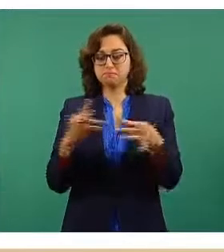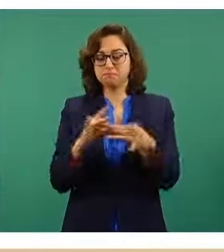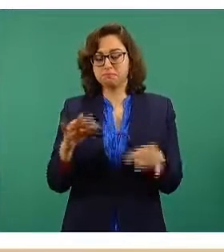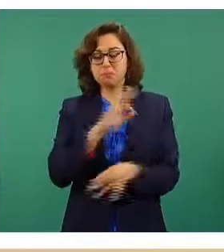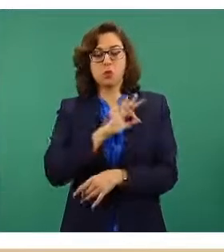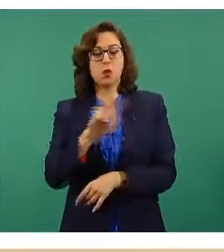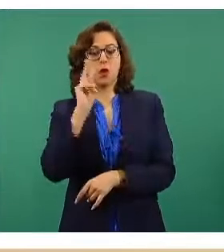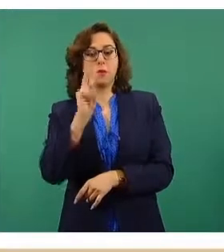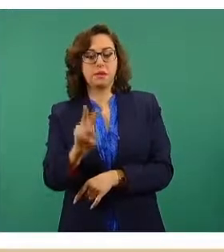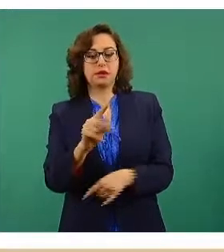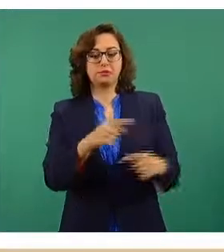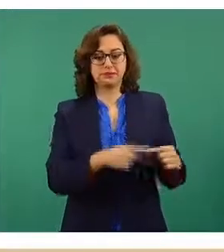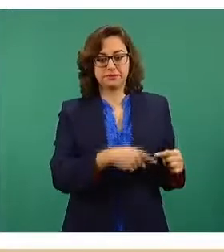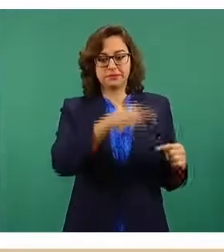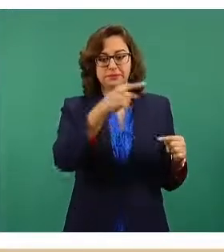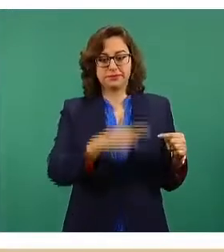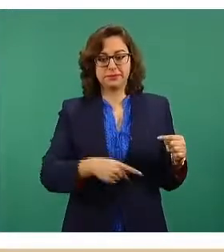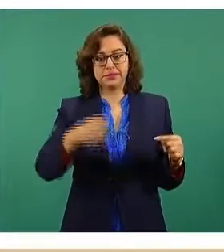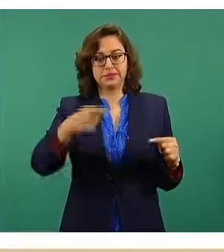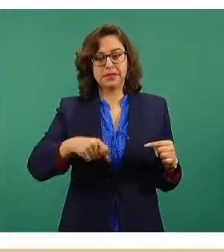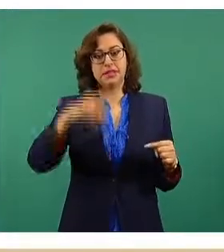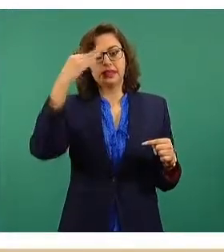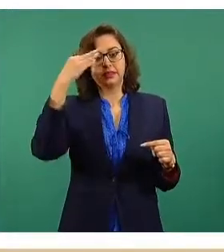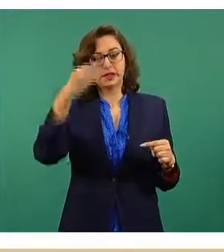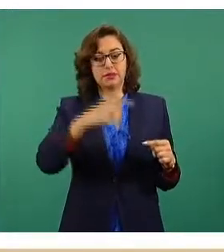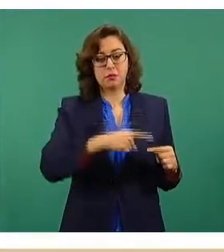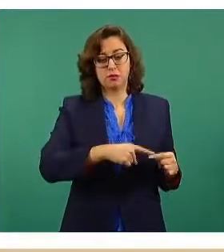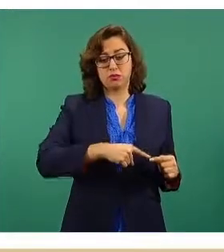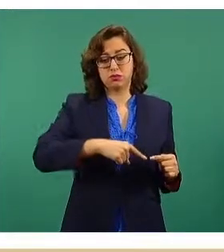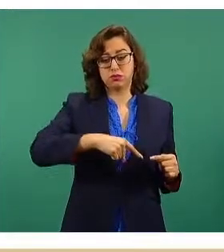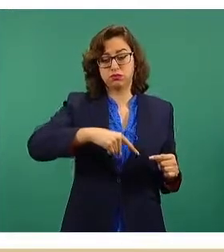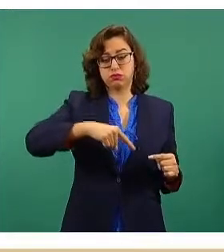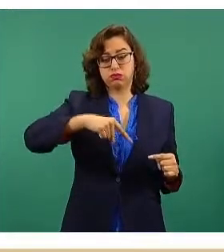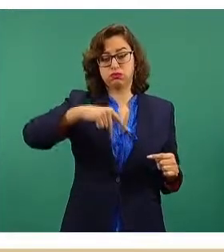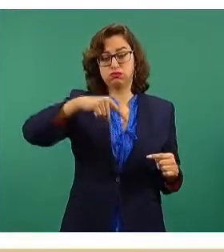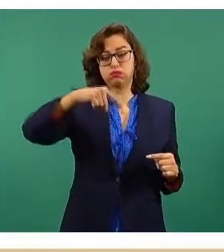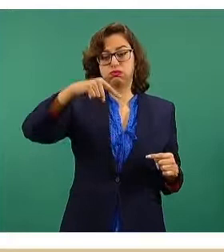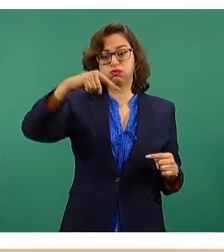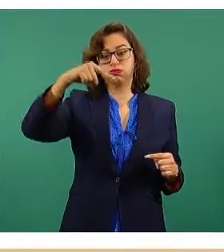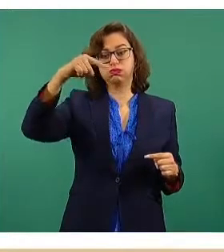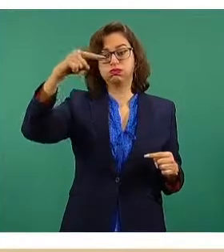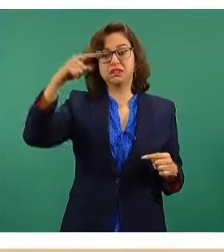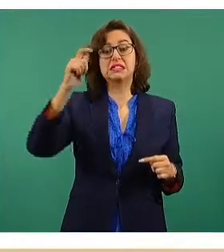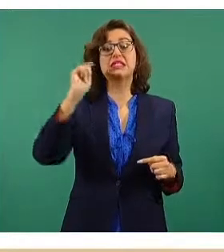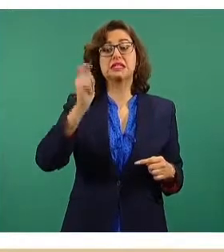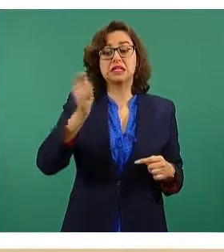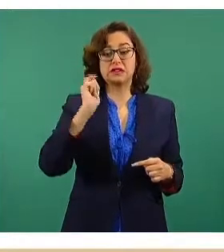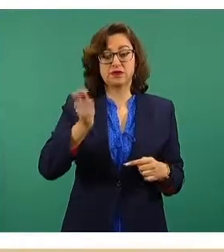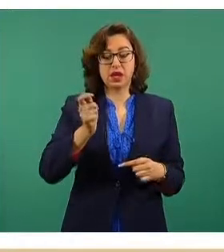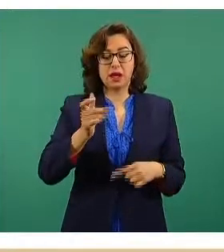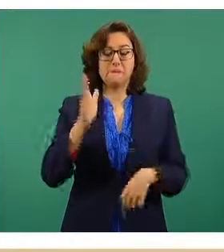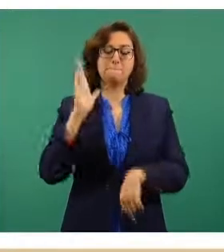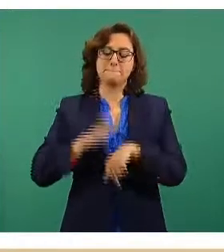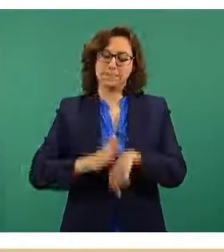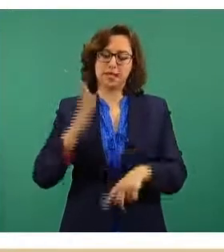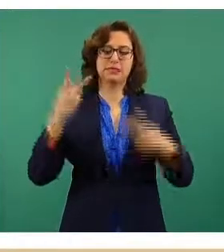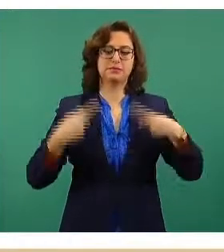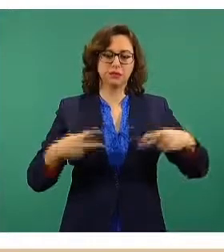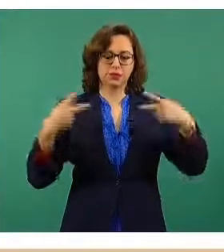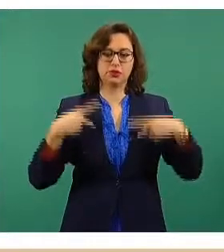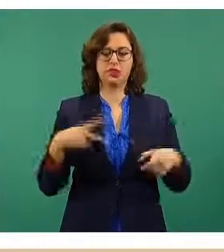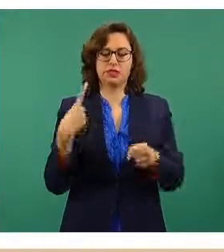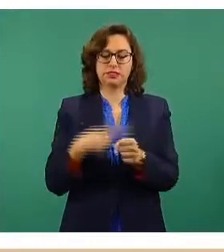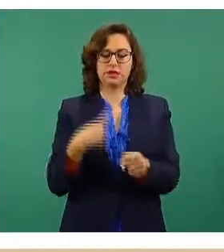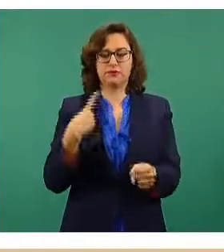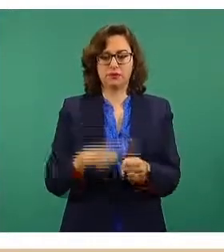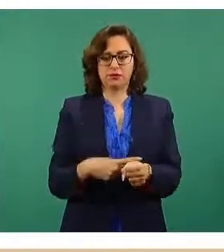cambio en el tiempo que fue teniendo la epidemia. Cuanto más alta es la línea, quiere decir que hay mayores número de casos. Esto